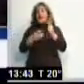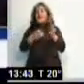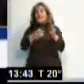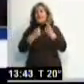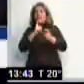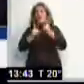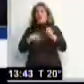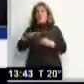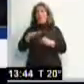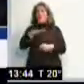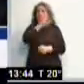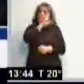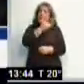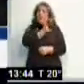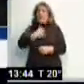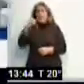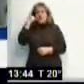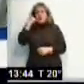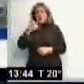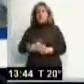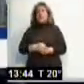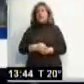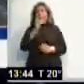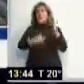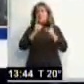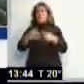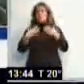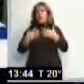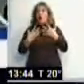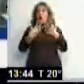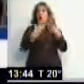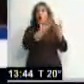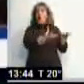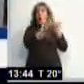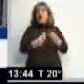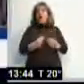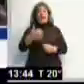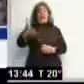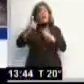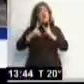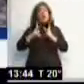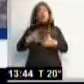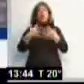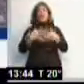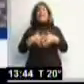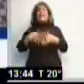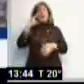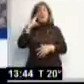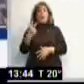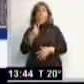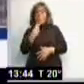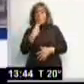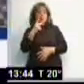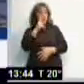para refugiarse, ¿a dónde deben llamar? Bueno, la gente puede colaborar con nosotros avisándonos a través del sistema de emergencias 911 si